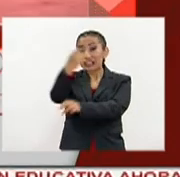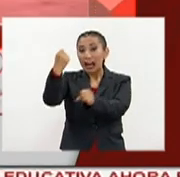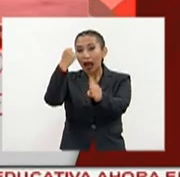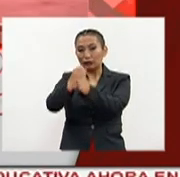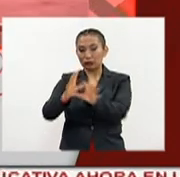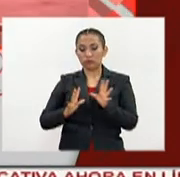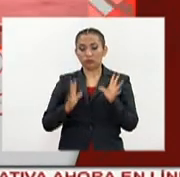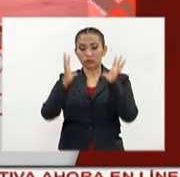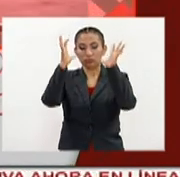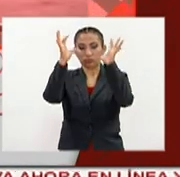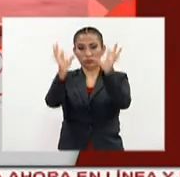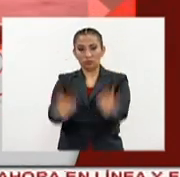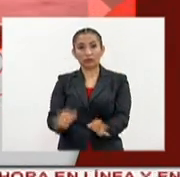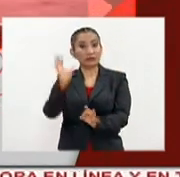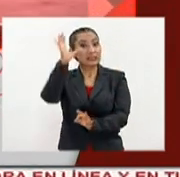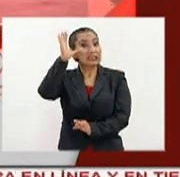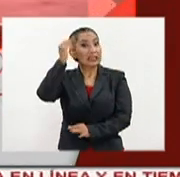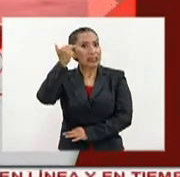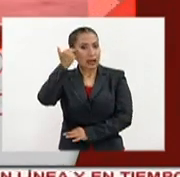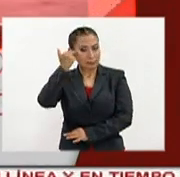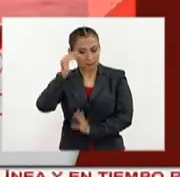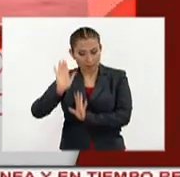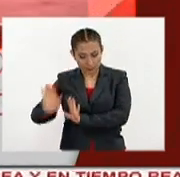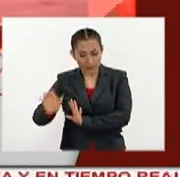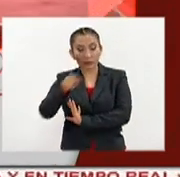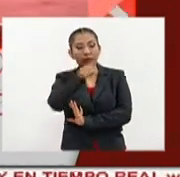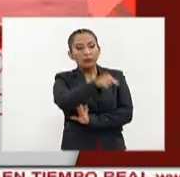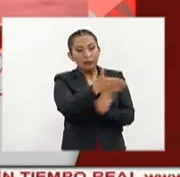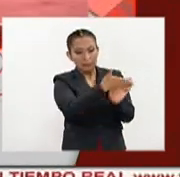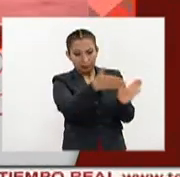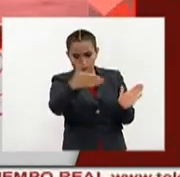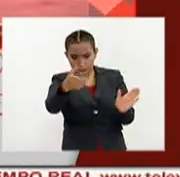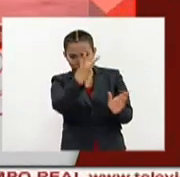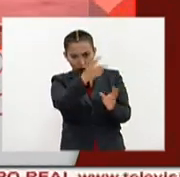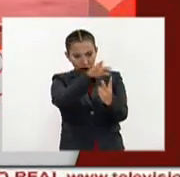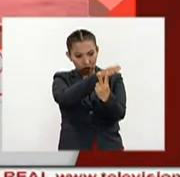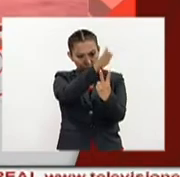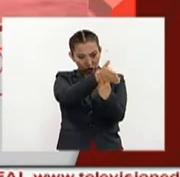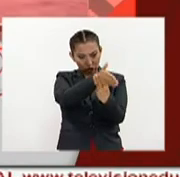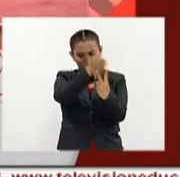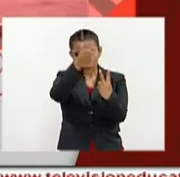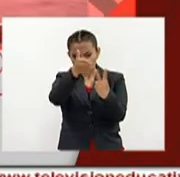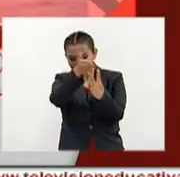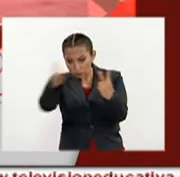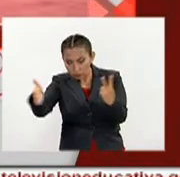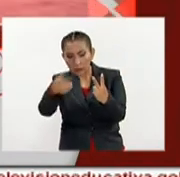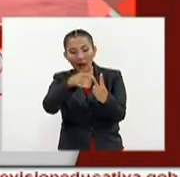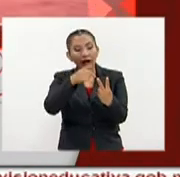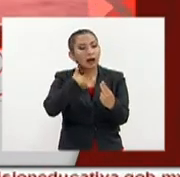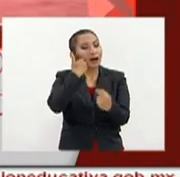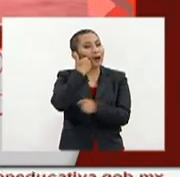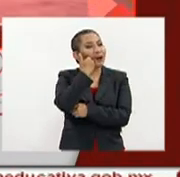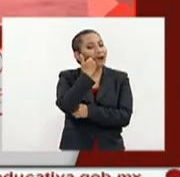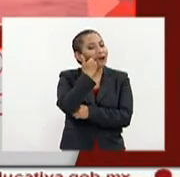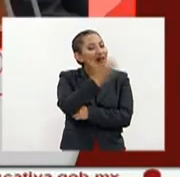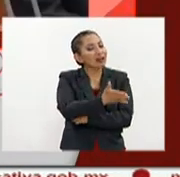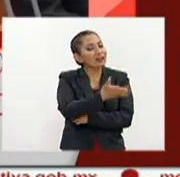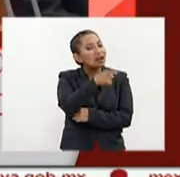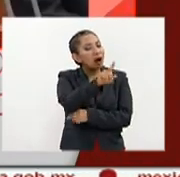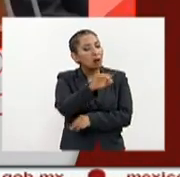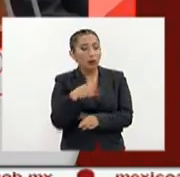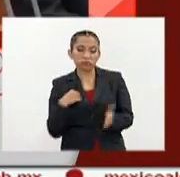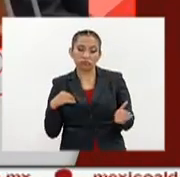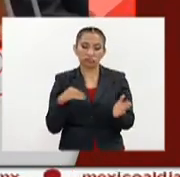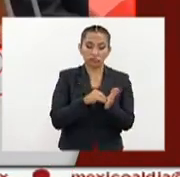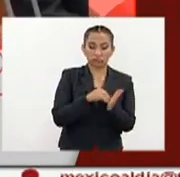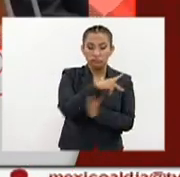de la fundación de la República de China, ¿no? Entonces, en ese sentido, han buscado de alguna manera